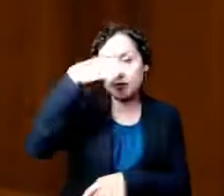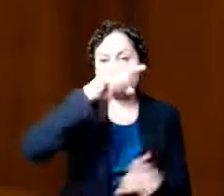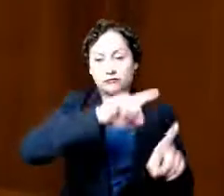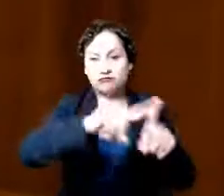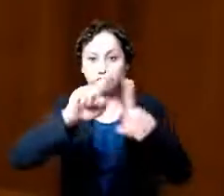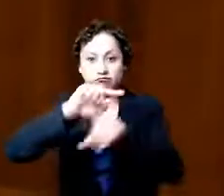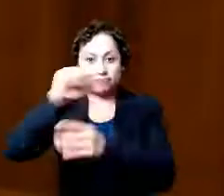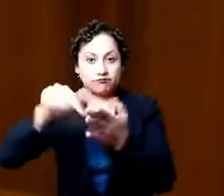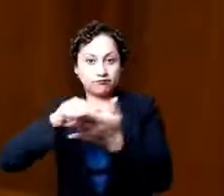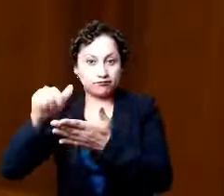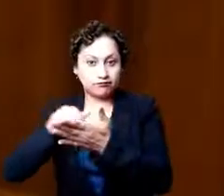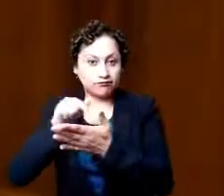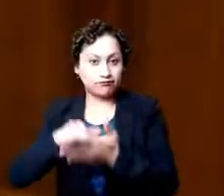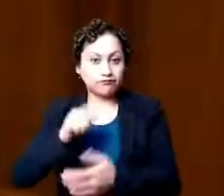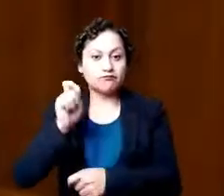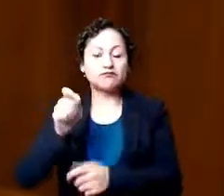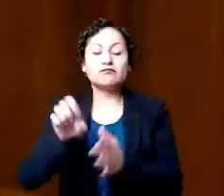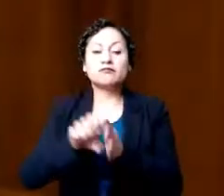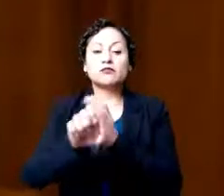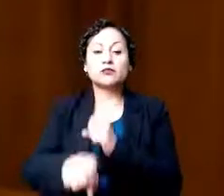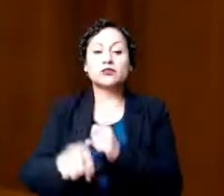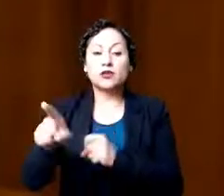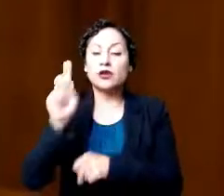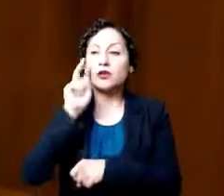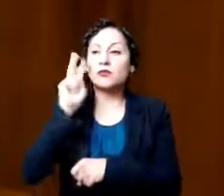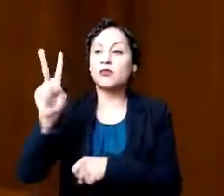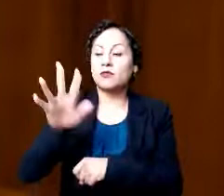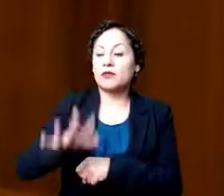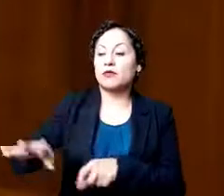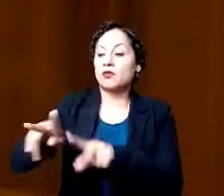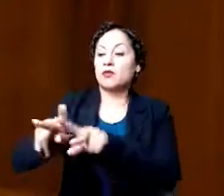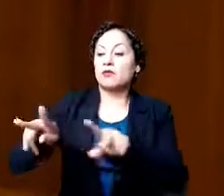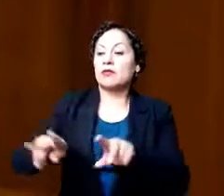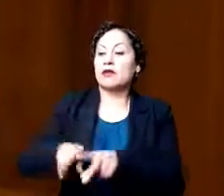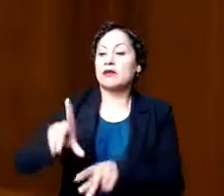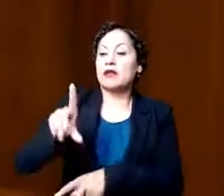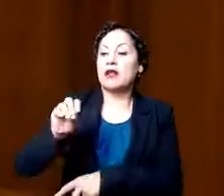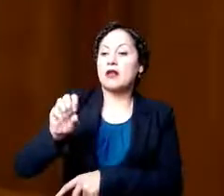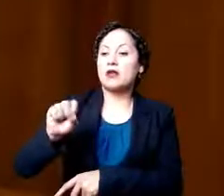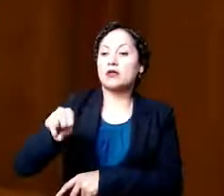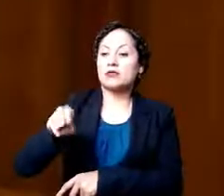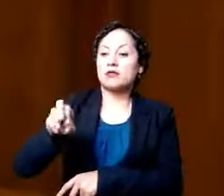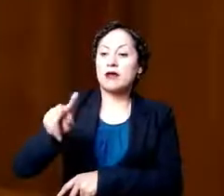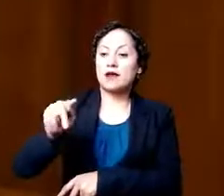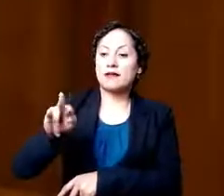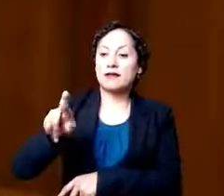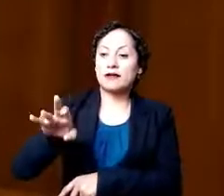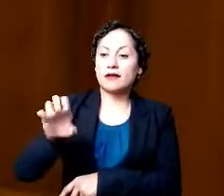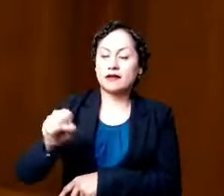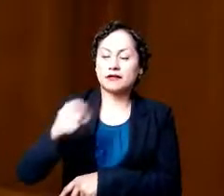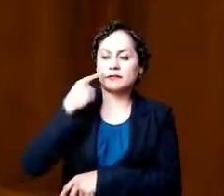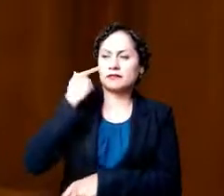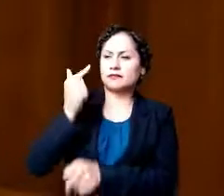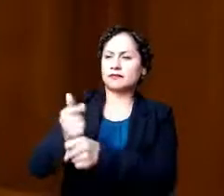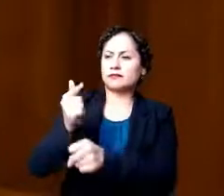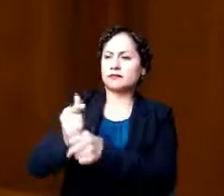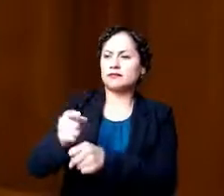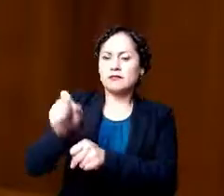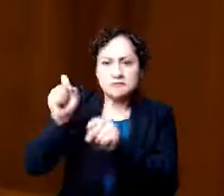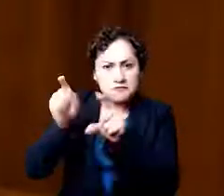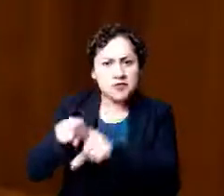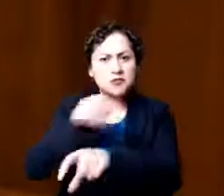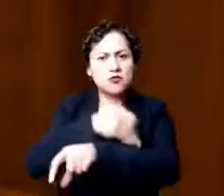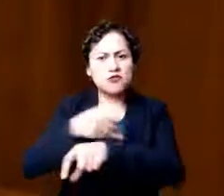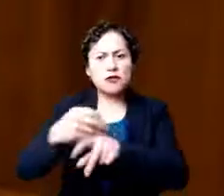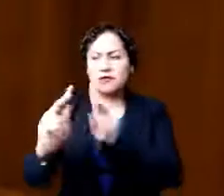Comunidad. Recientemente también lo vimos en la Plaza de los Mártires. Incluso han sido las propias familias y vecinos organizados los